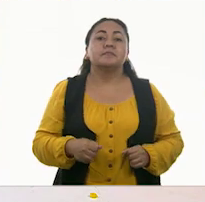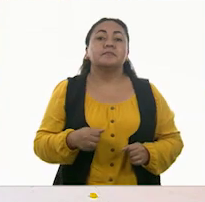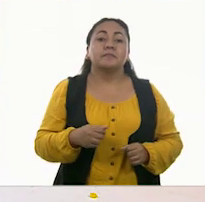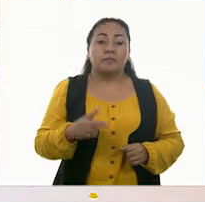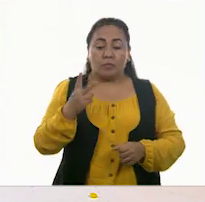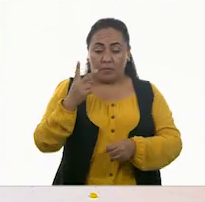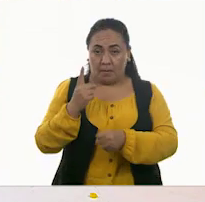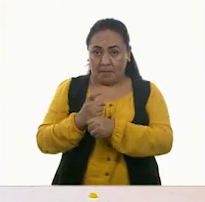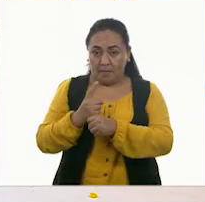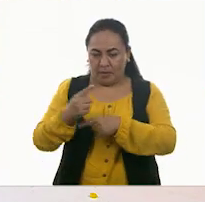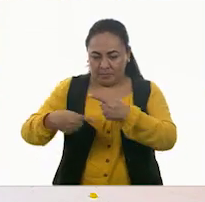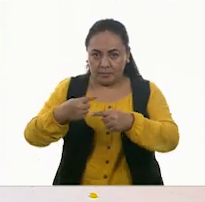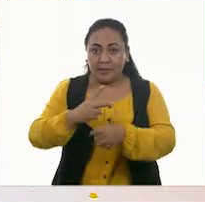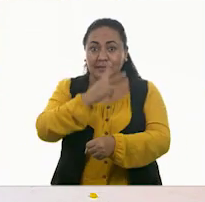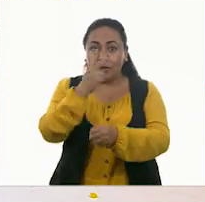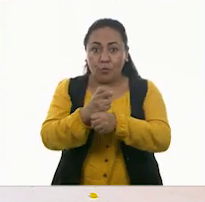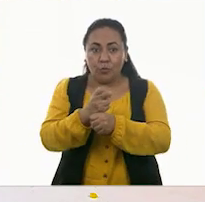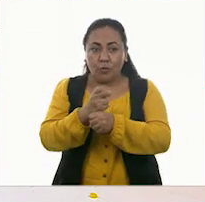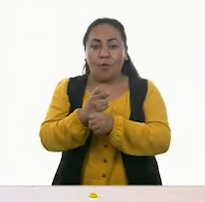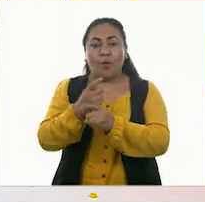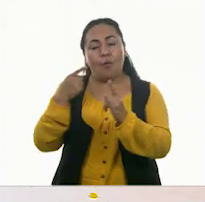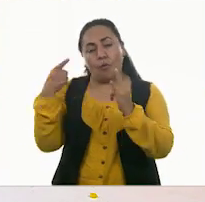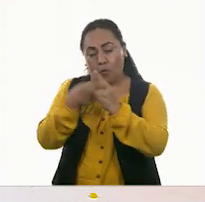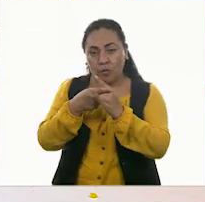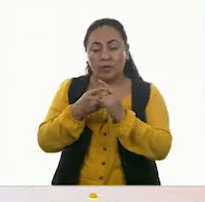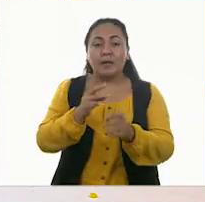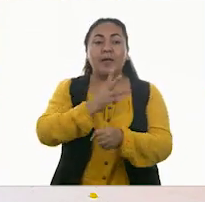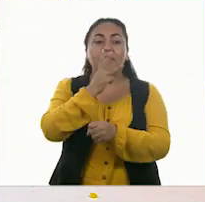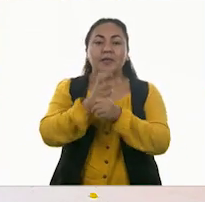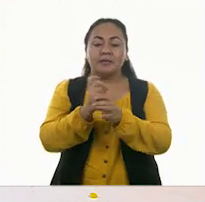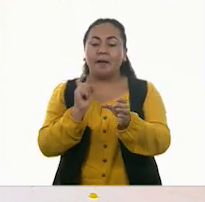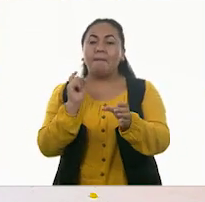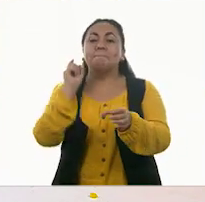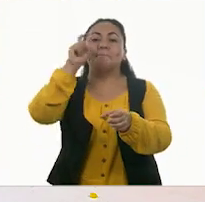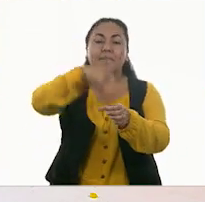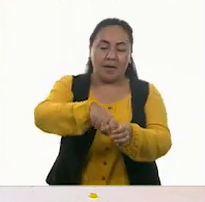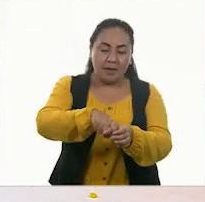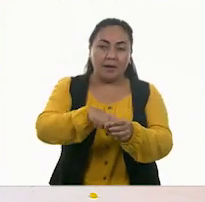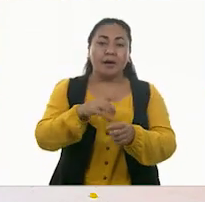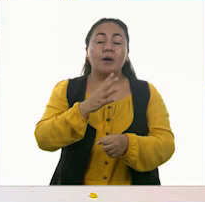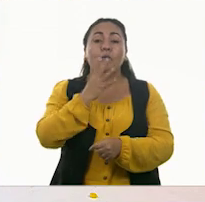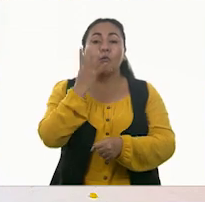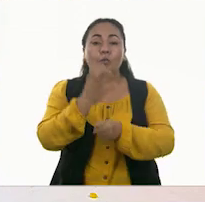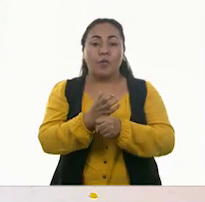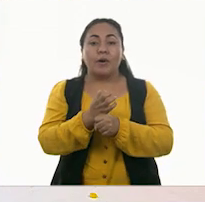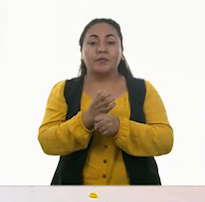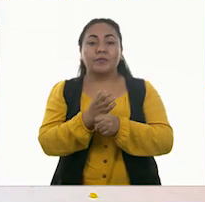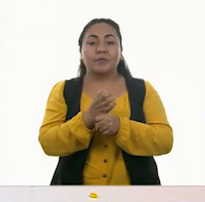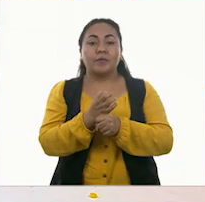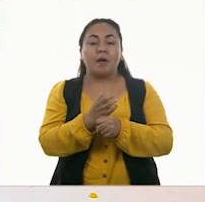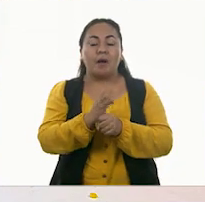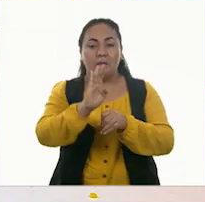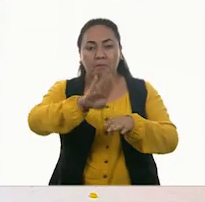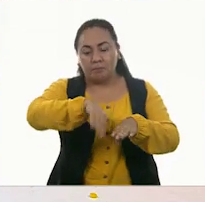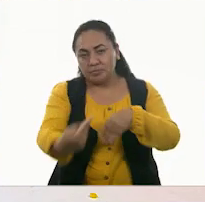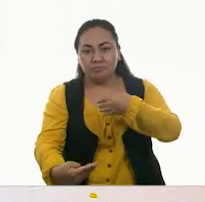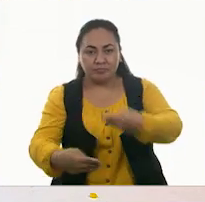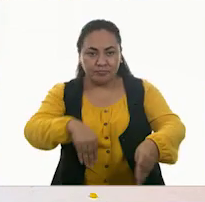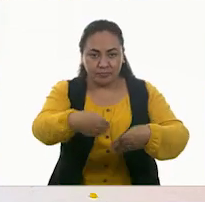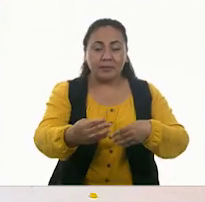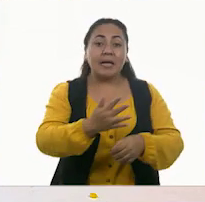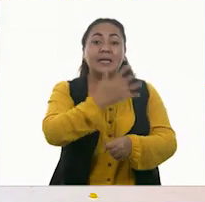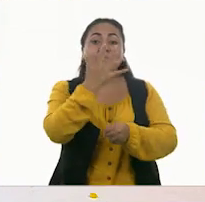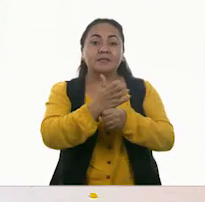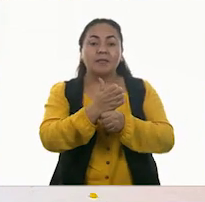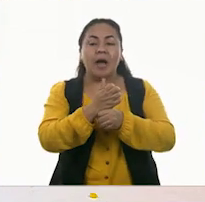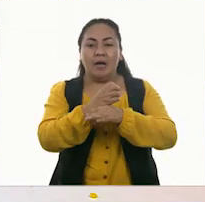vas a meter gol. Estación 3, atinarle. Estación 4, derribar. Y estación 5,